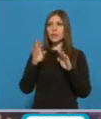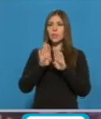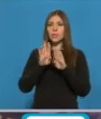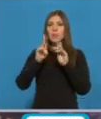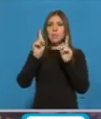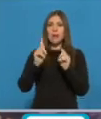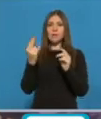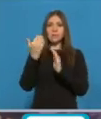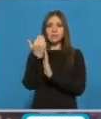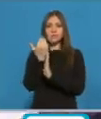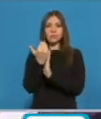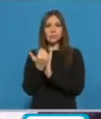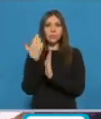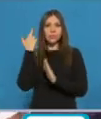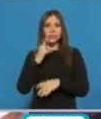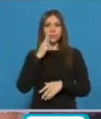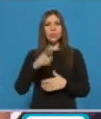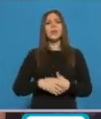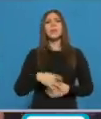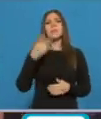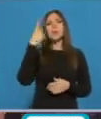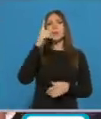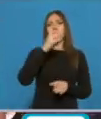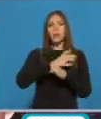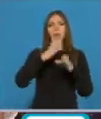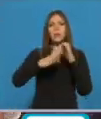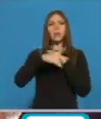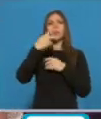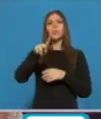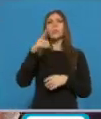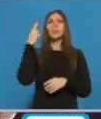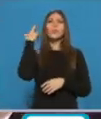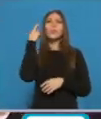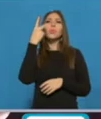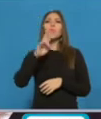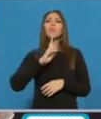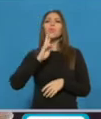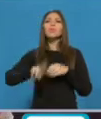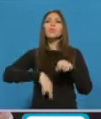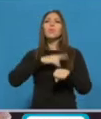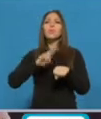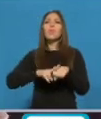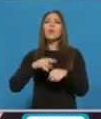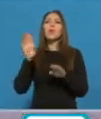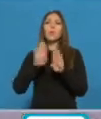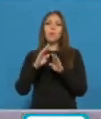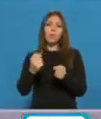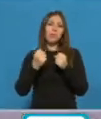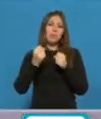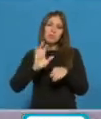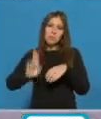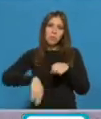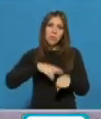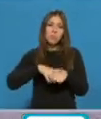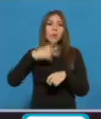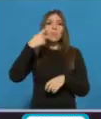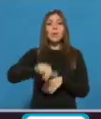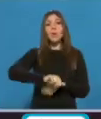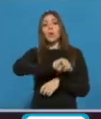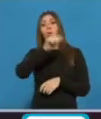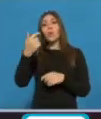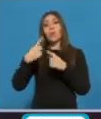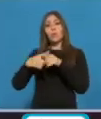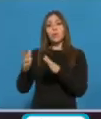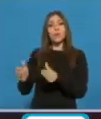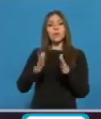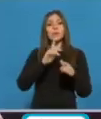el tono. Pero una cosa es el tono, lo que tocas decir, que puedes tener un tono de hablar alto, y otra ya es el grito, y a veces ya hasta con ofensa, porque